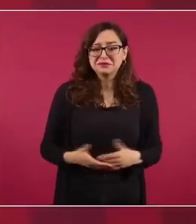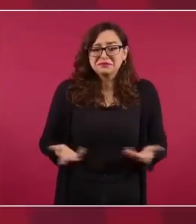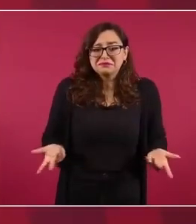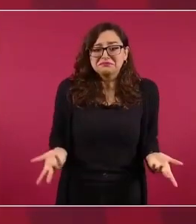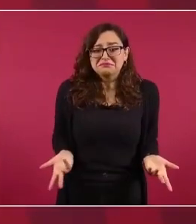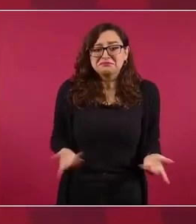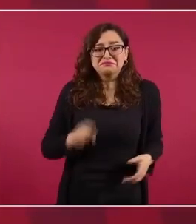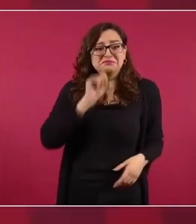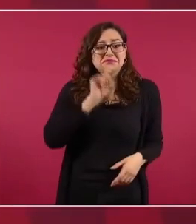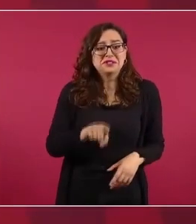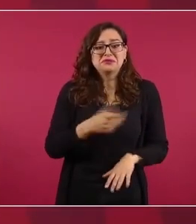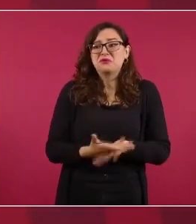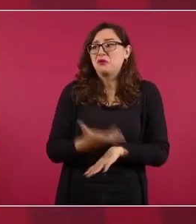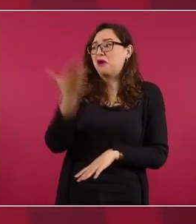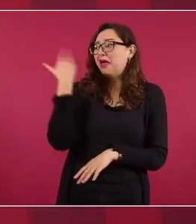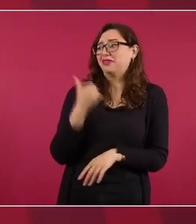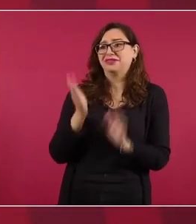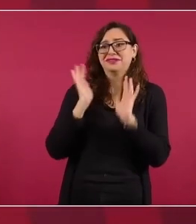público,